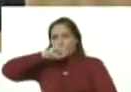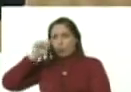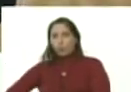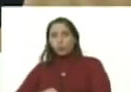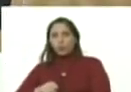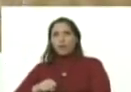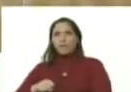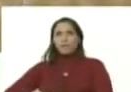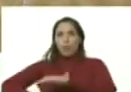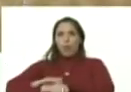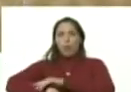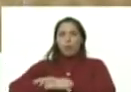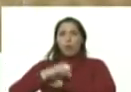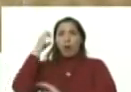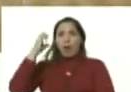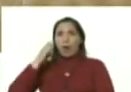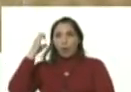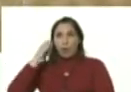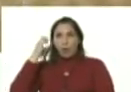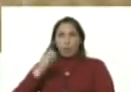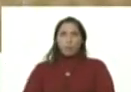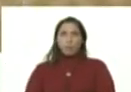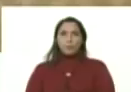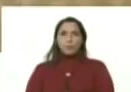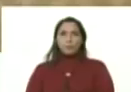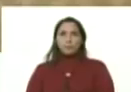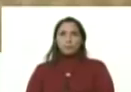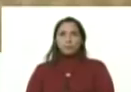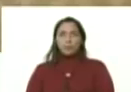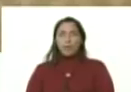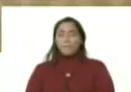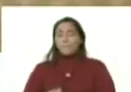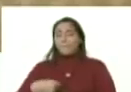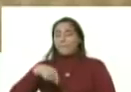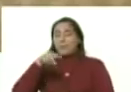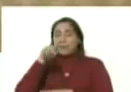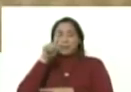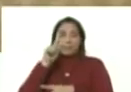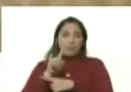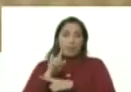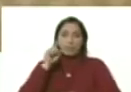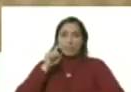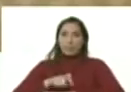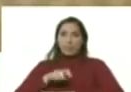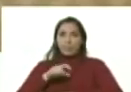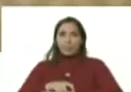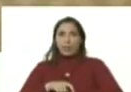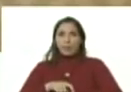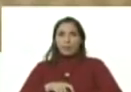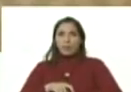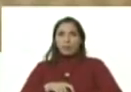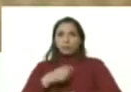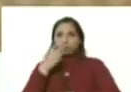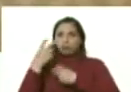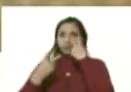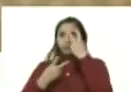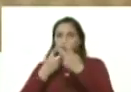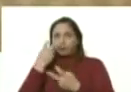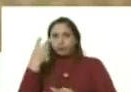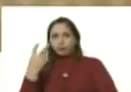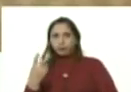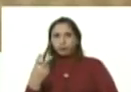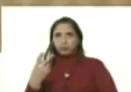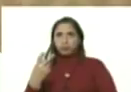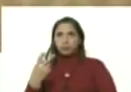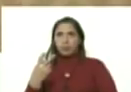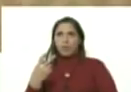Europa es su principal tiempo, se lo dedican al fútbol. Les pregunté, ¿y no